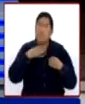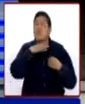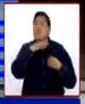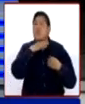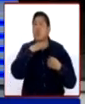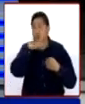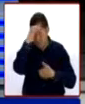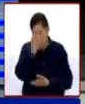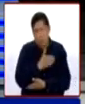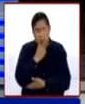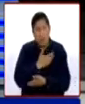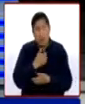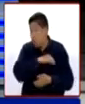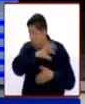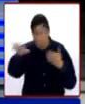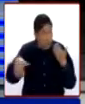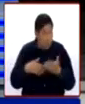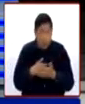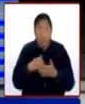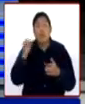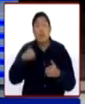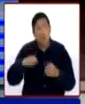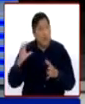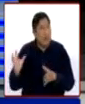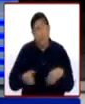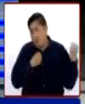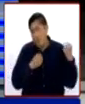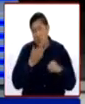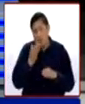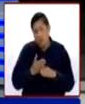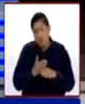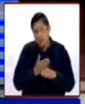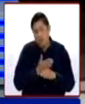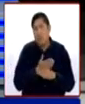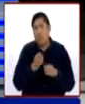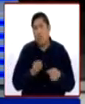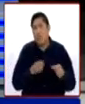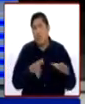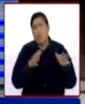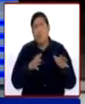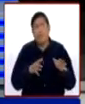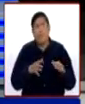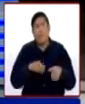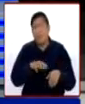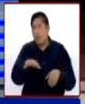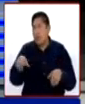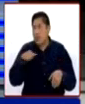sucia de los hijos. Lo demás, eso es un buen sí se llevó, y poco a poco fue dejando